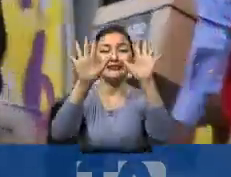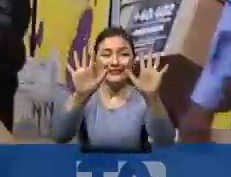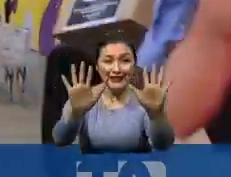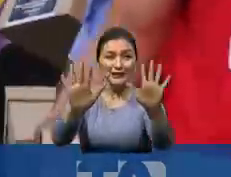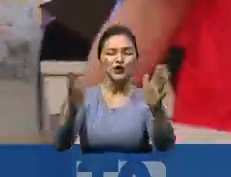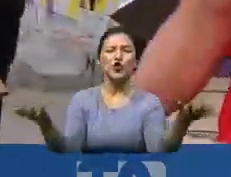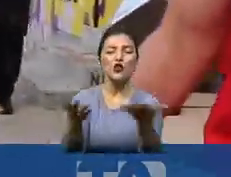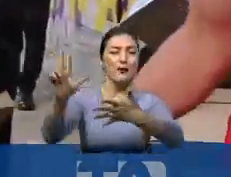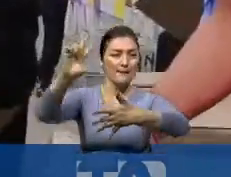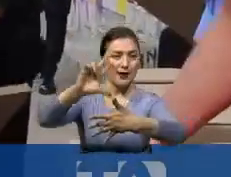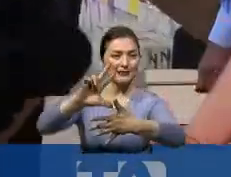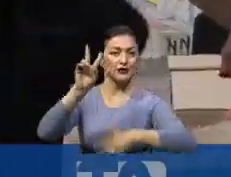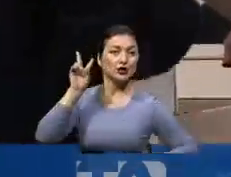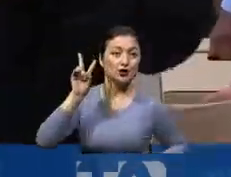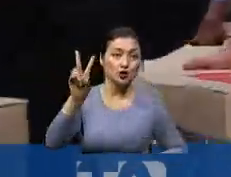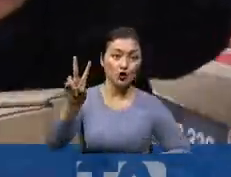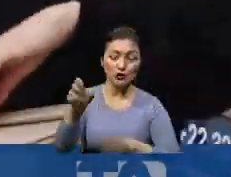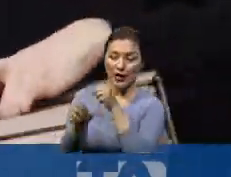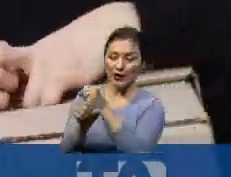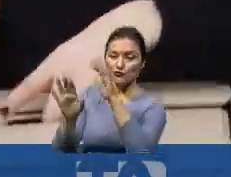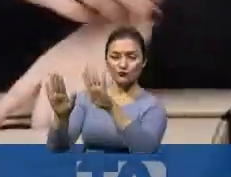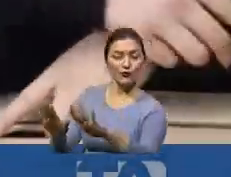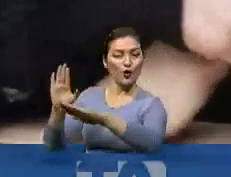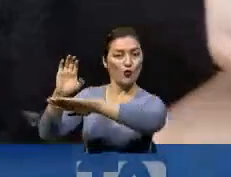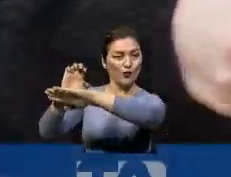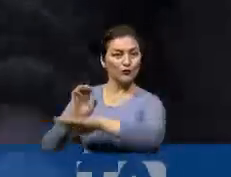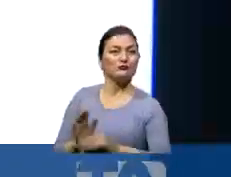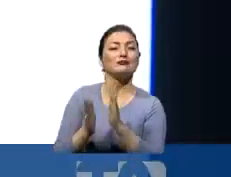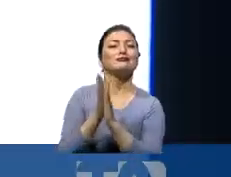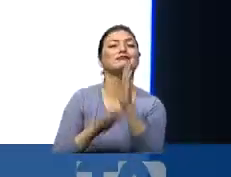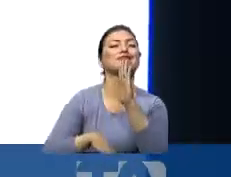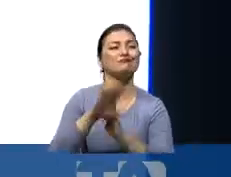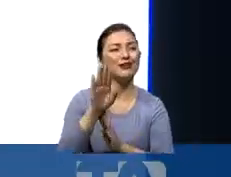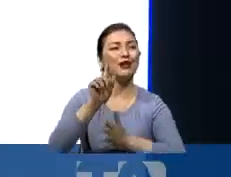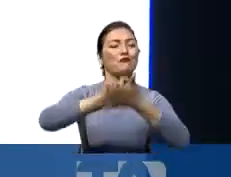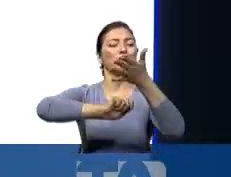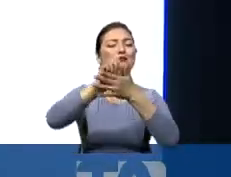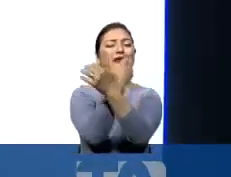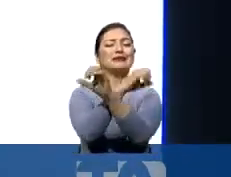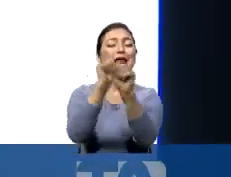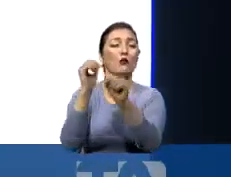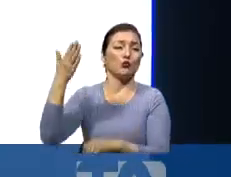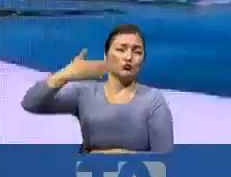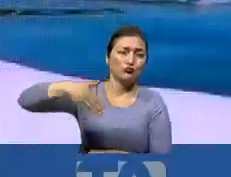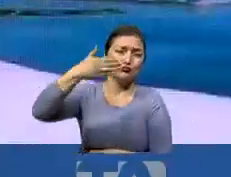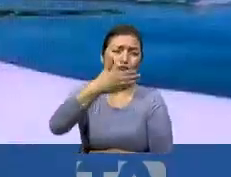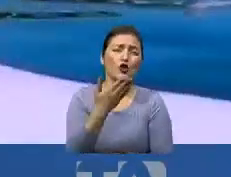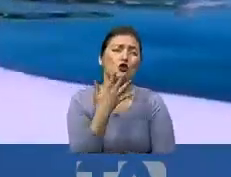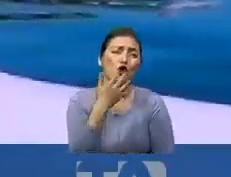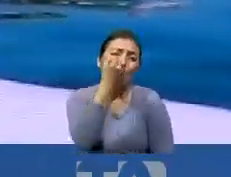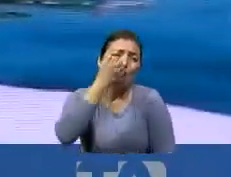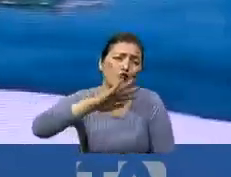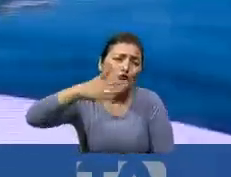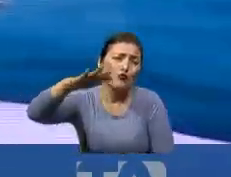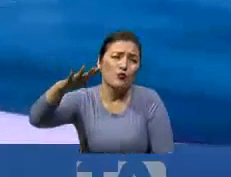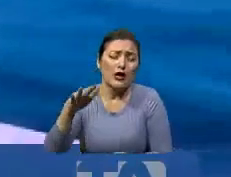dos están en ecuador entre las peticiones más destacadas se encuentra el periodo de firmas para salvar a los delfines rosas quienes están